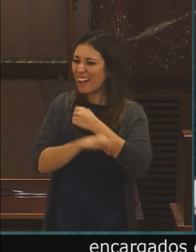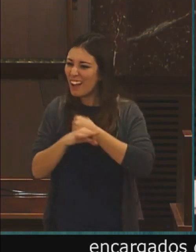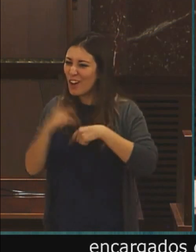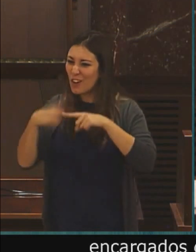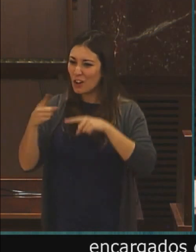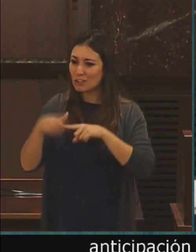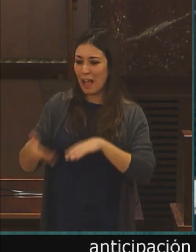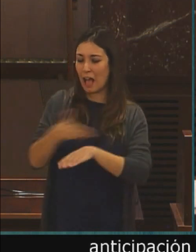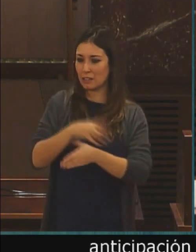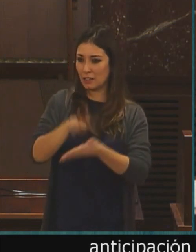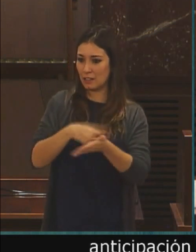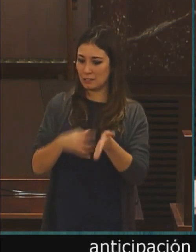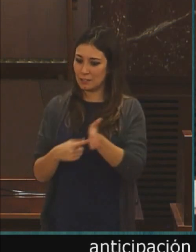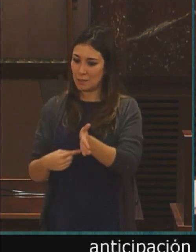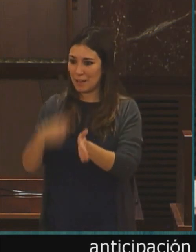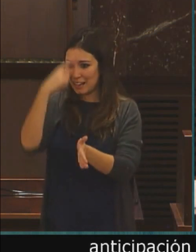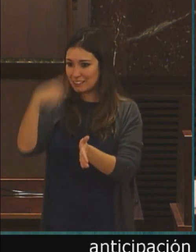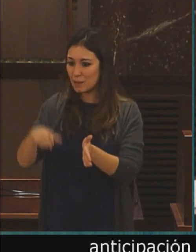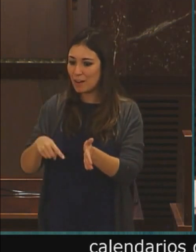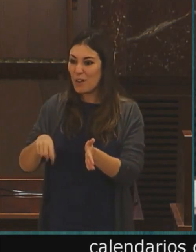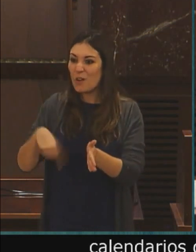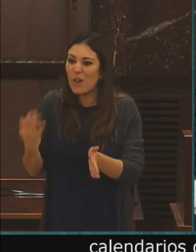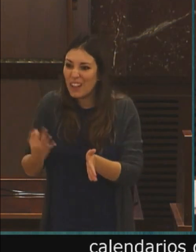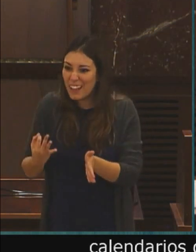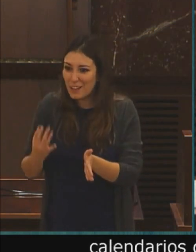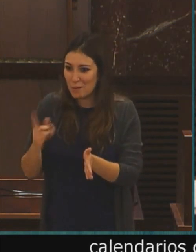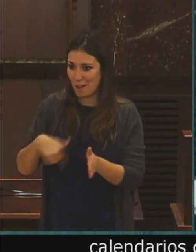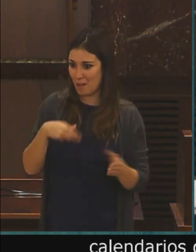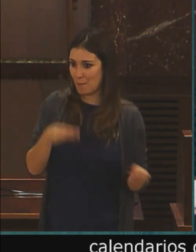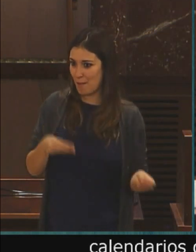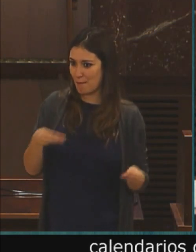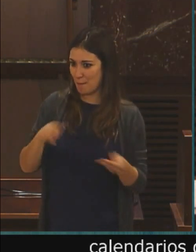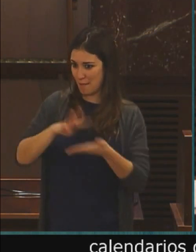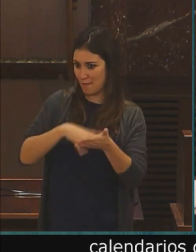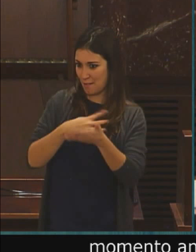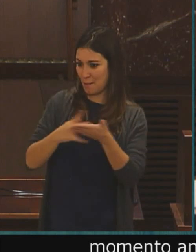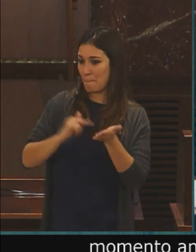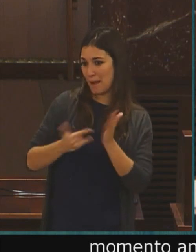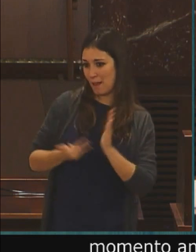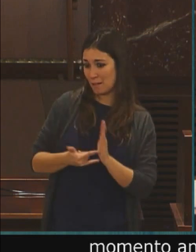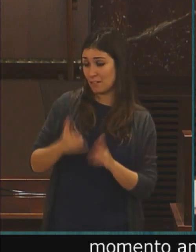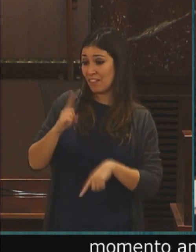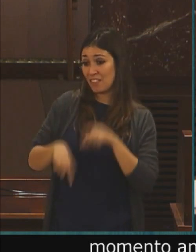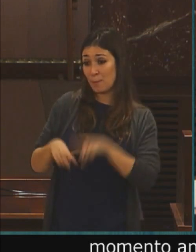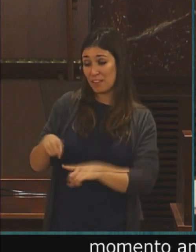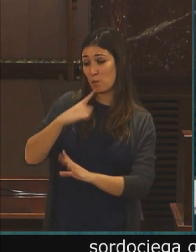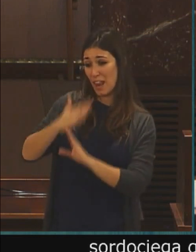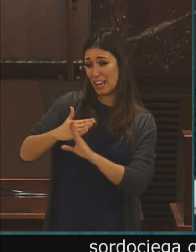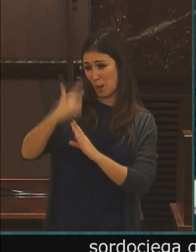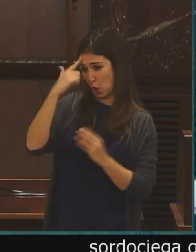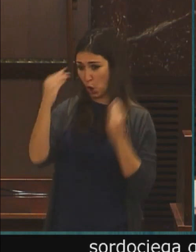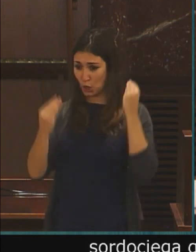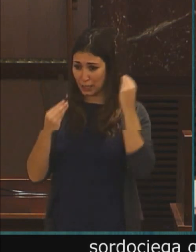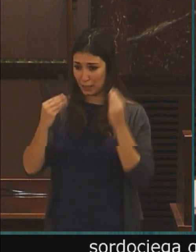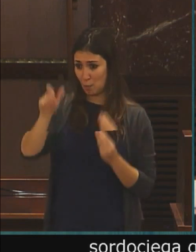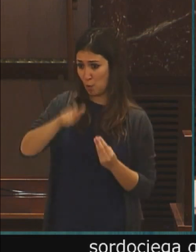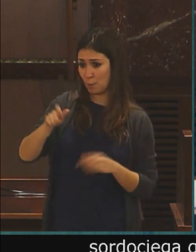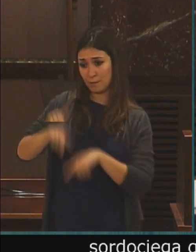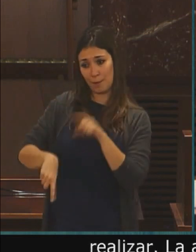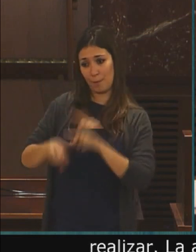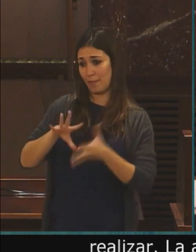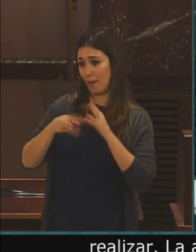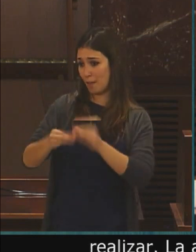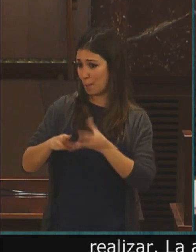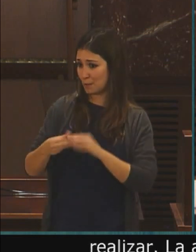momento anticipar a la persona sordociega qué actividades va a realizar. La anticipación varía dependiendo del nivel cognitivo de la persona y lo podremos